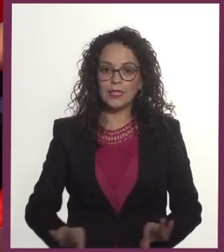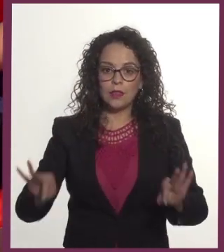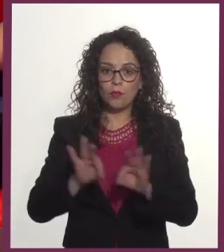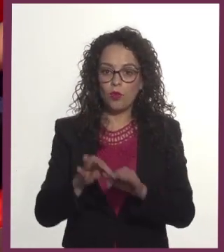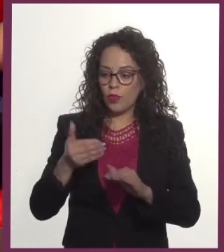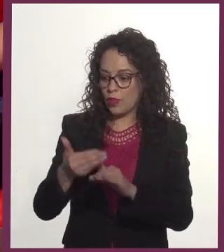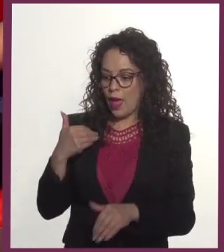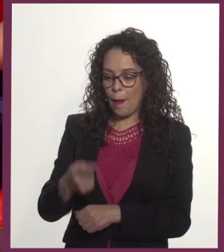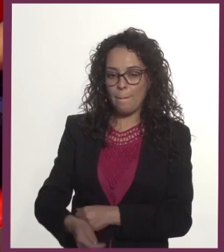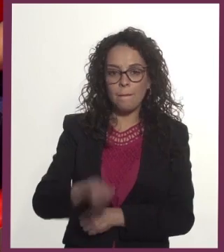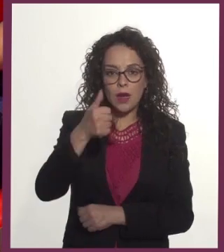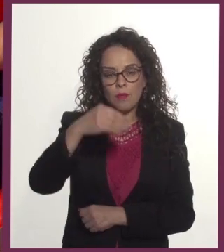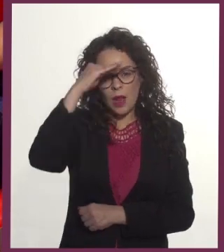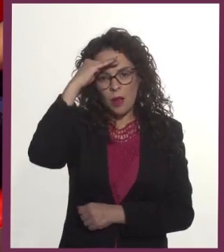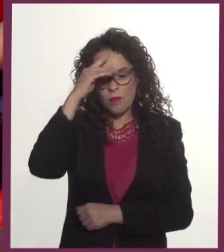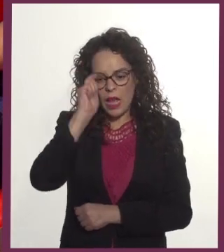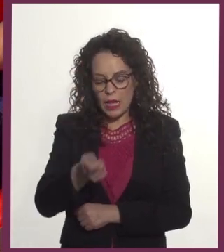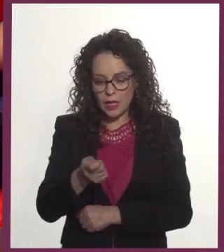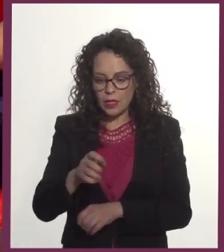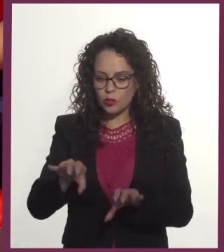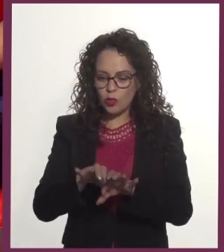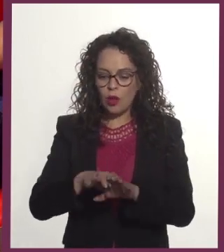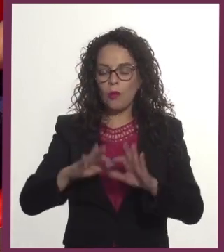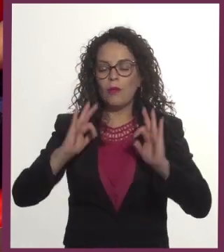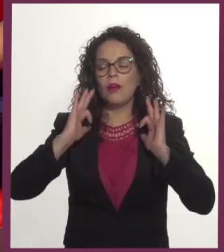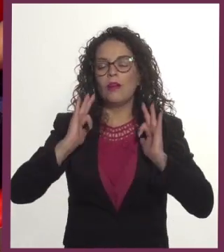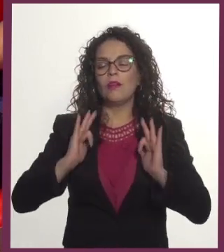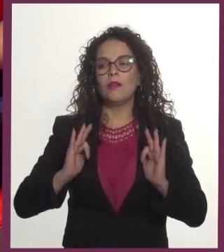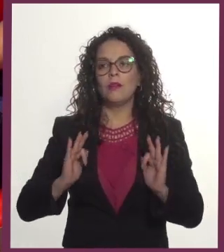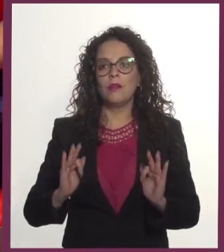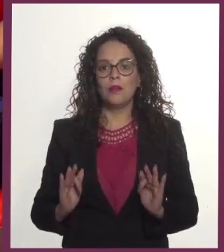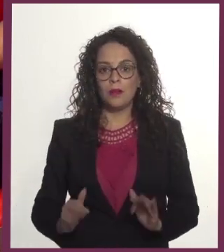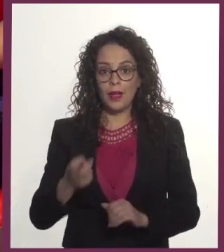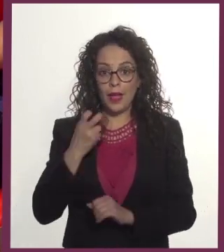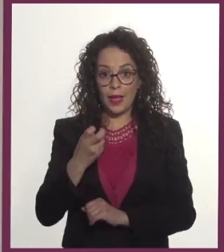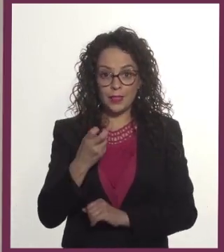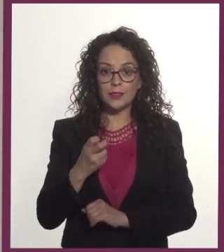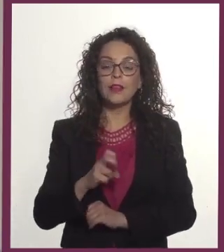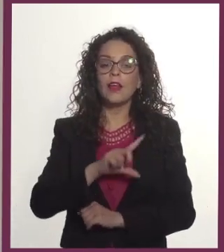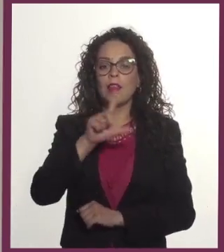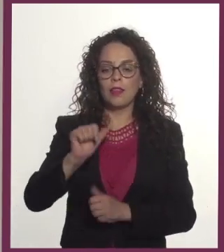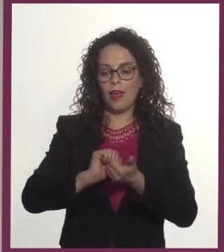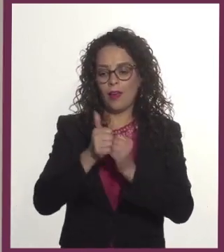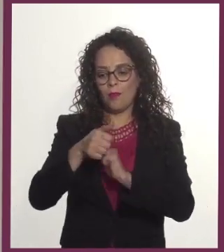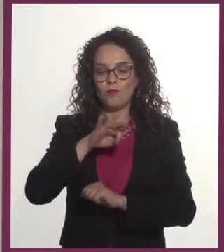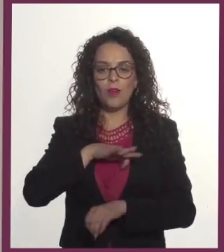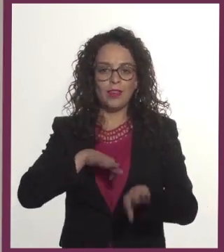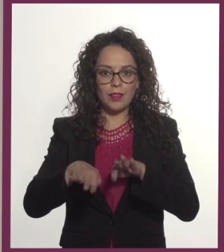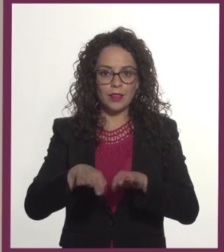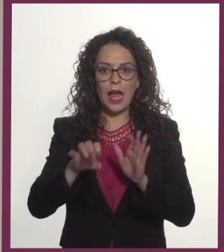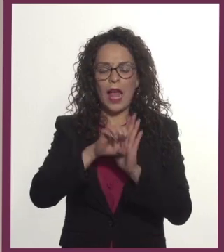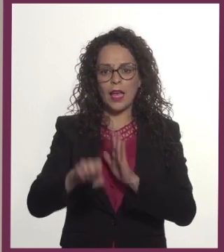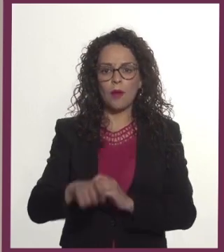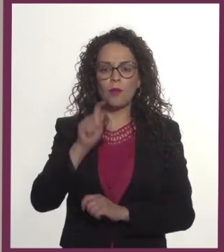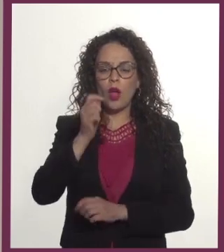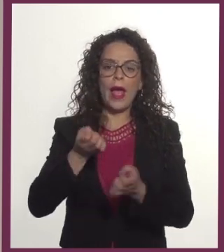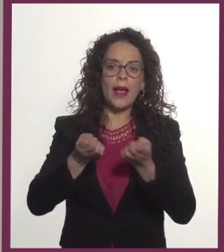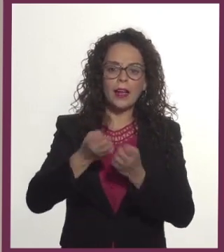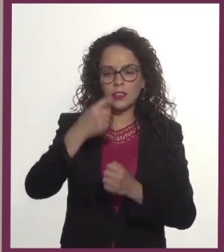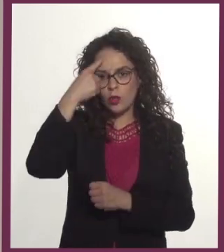nada, pensar en alguna técnica de relajación que nos ayude a estar más tranquilos. Pueden ser ejercicios de